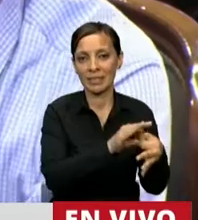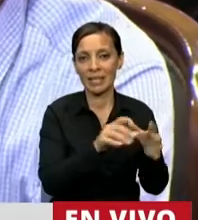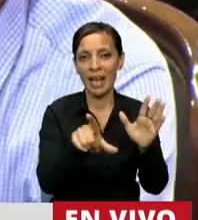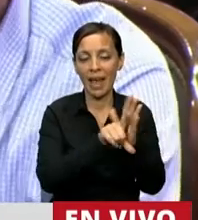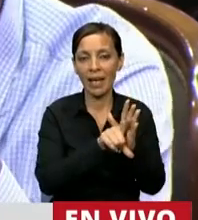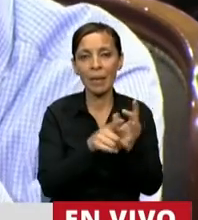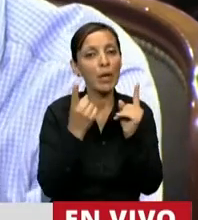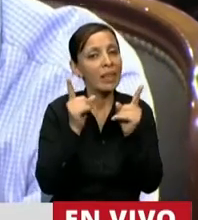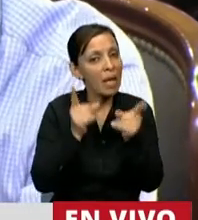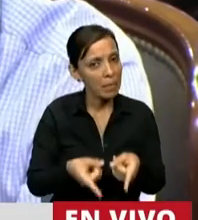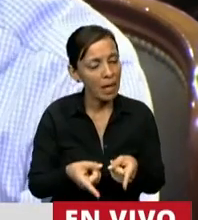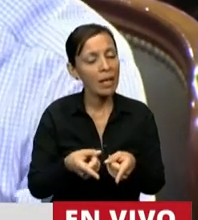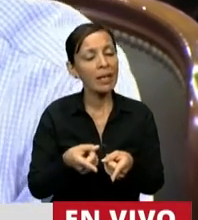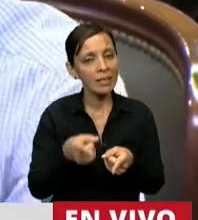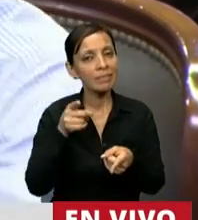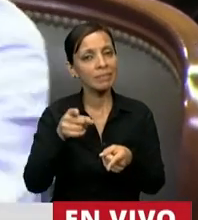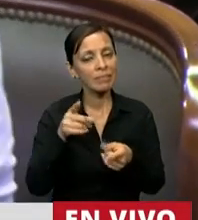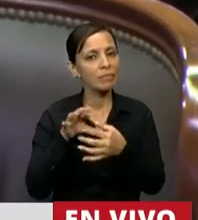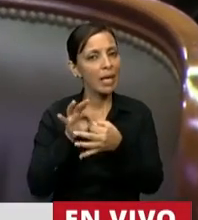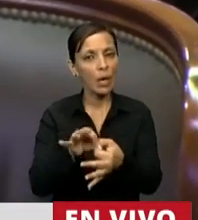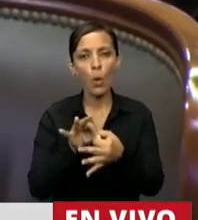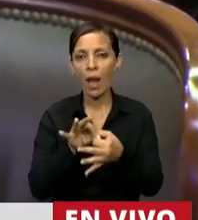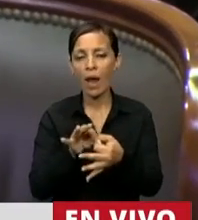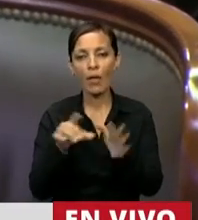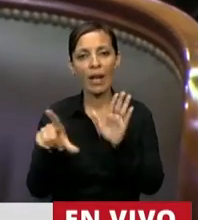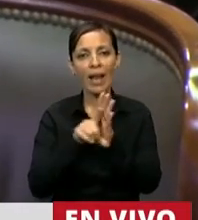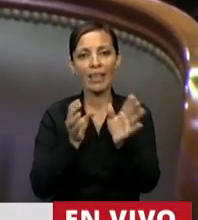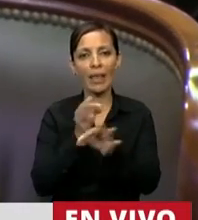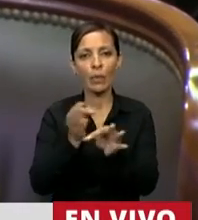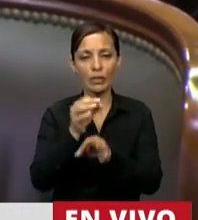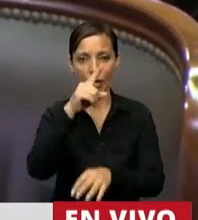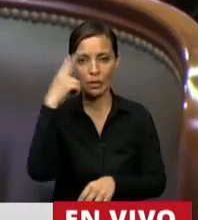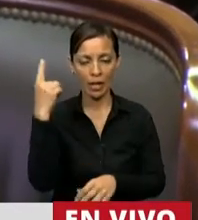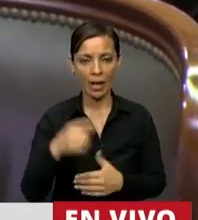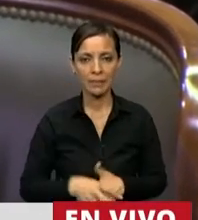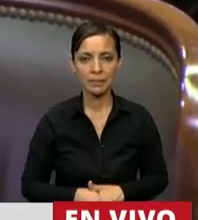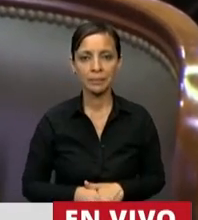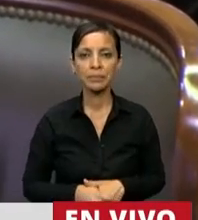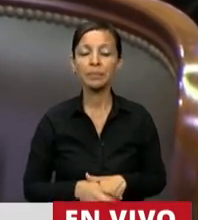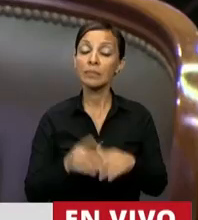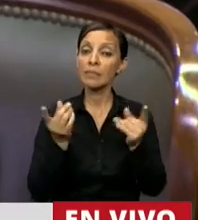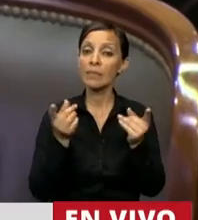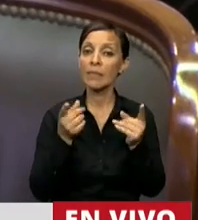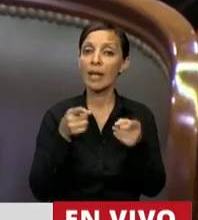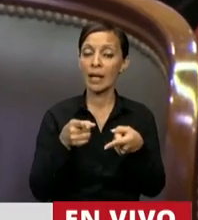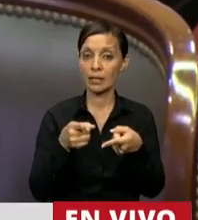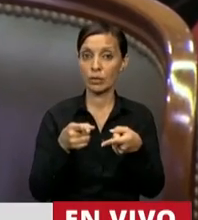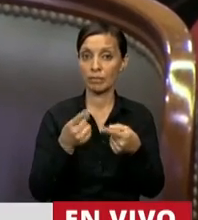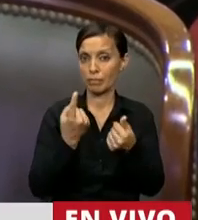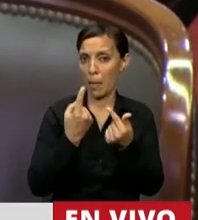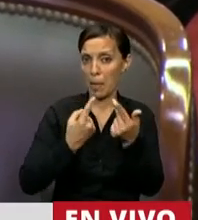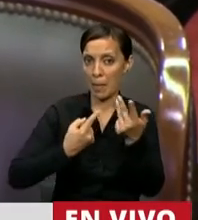vez también están muy consolidados en la Ley de Educación Nacional y que son, como le